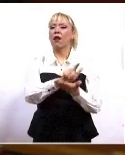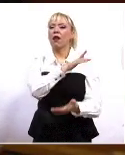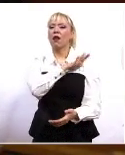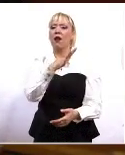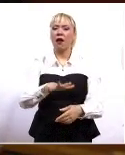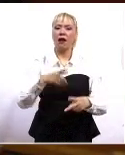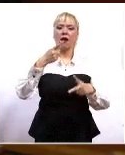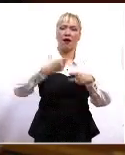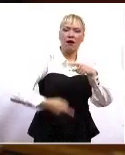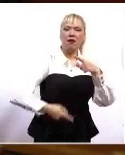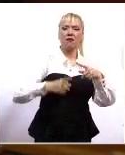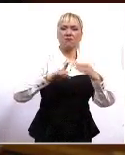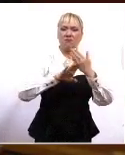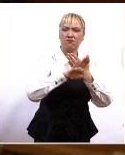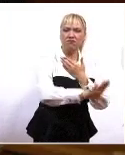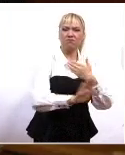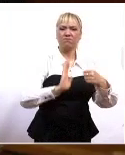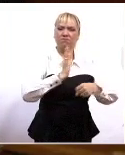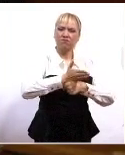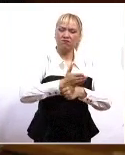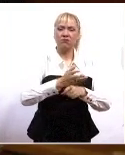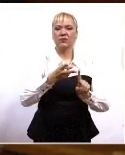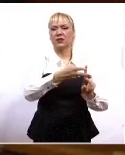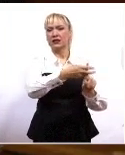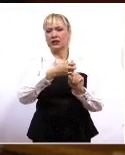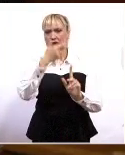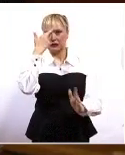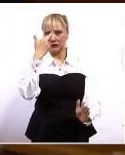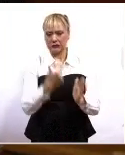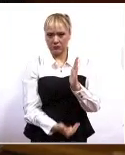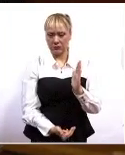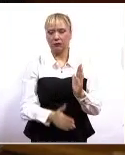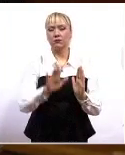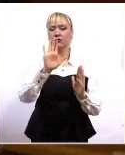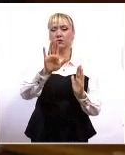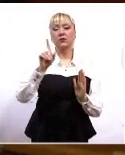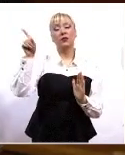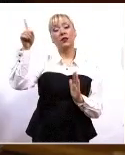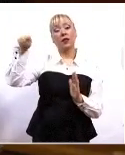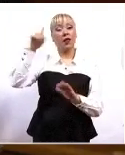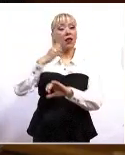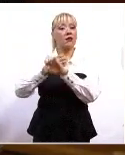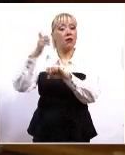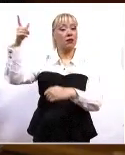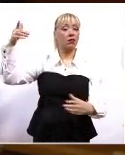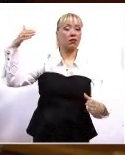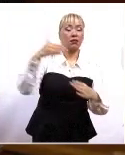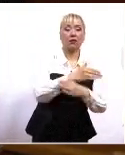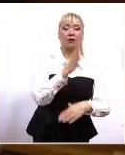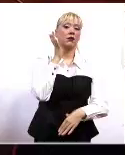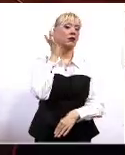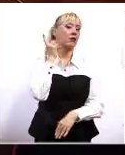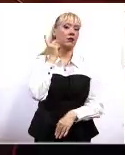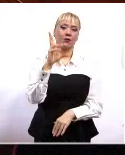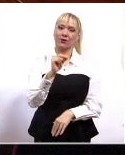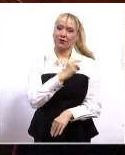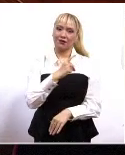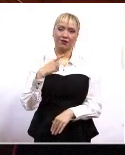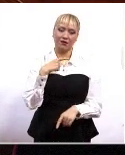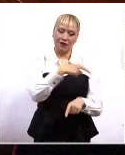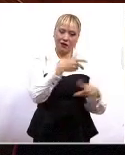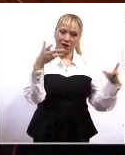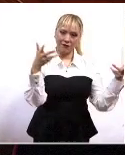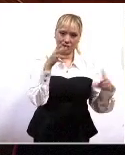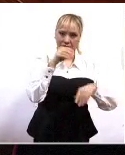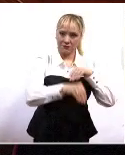materia de secuestro, el Congreso de la entidad federativa invadió la esfera competencial del Congreso de la Unión. Entre